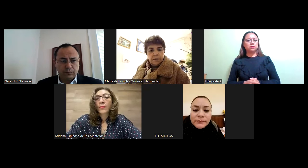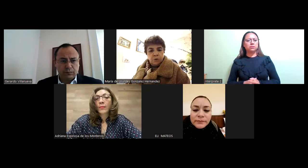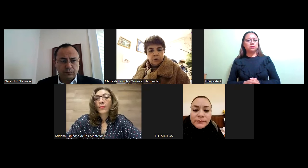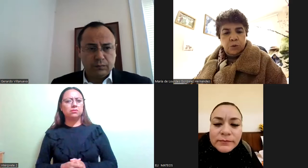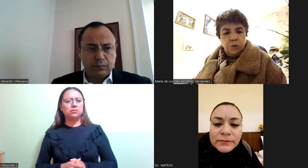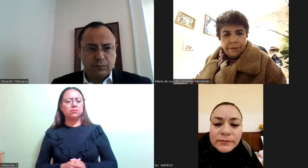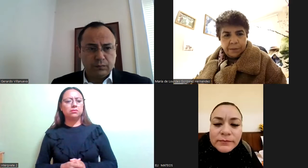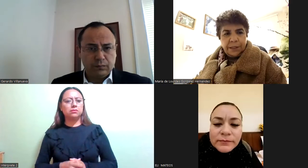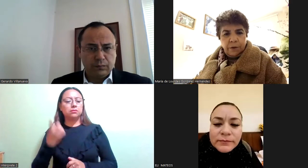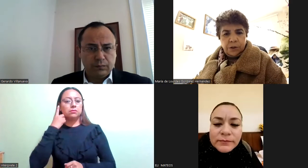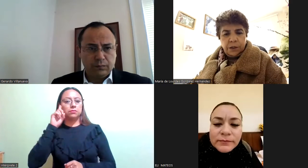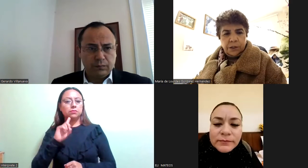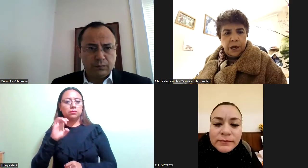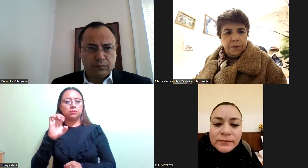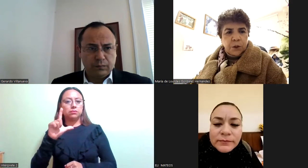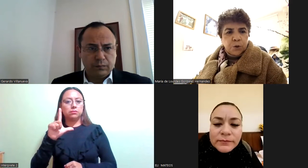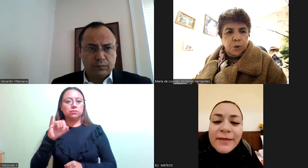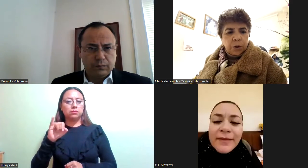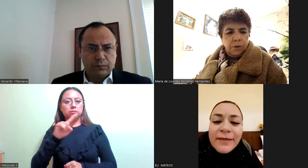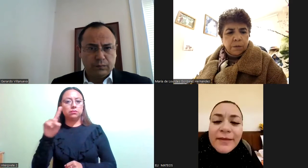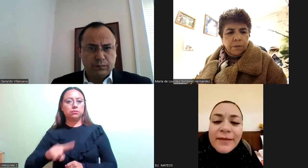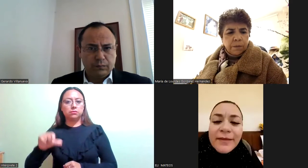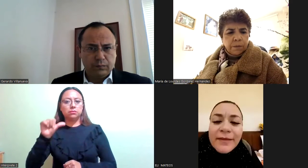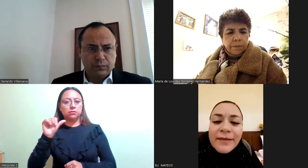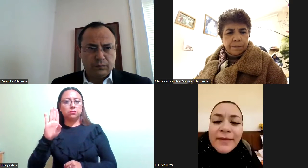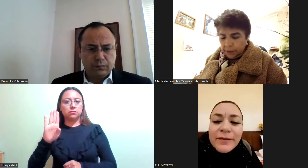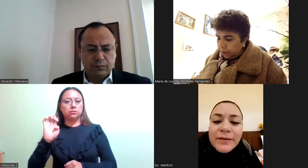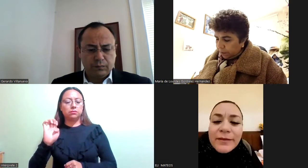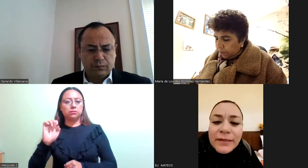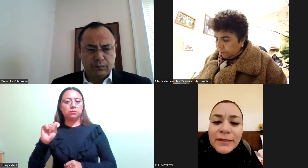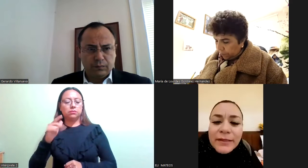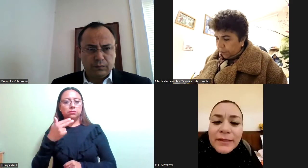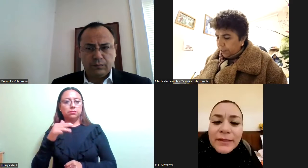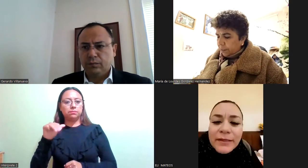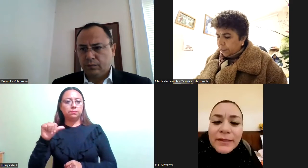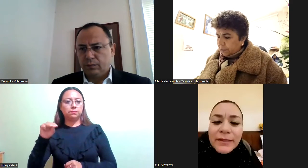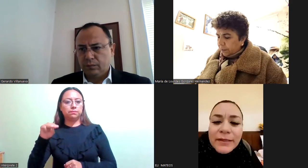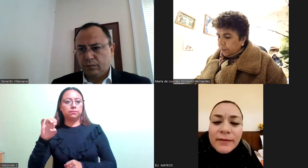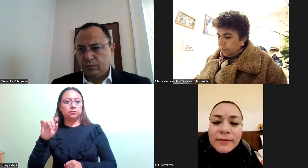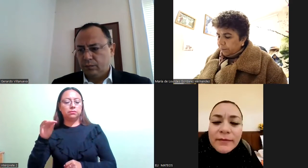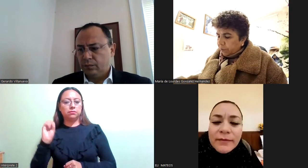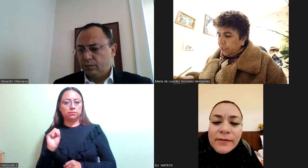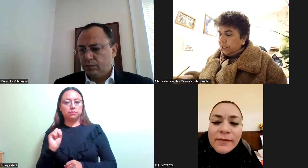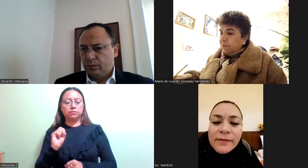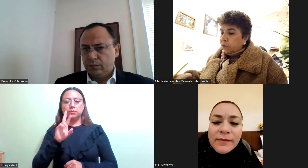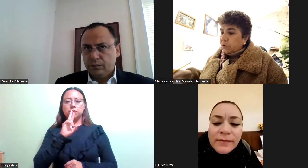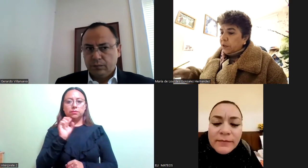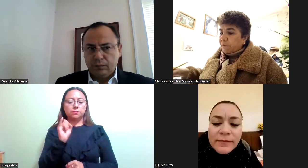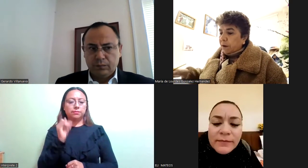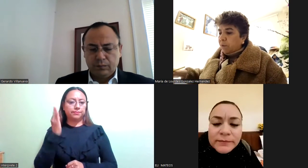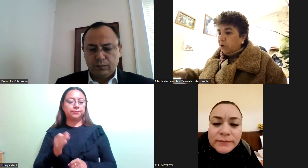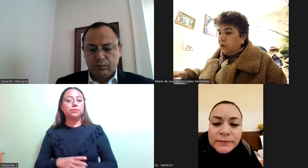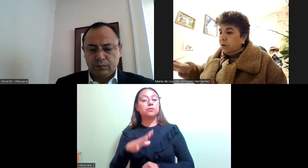La diputada Elizabeth Mateos. Elizabeth Mateos a favor del dictamen. Gracias. 7 votos